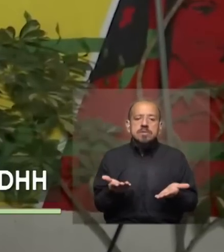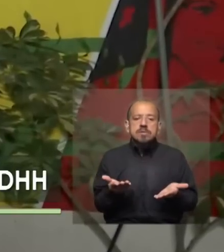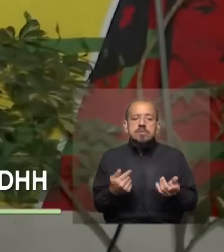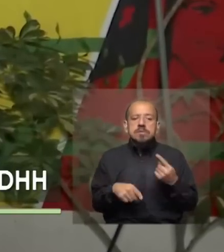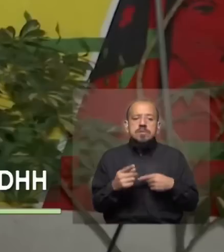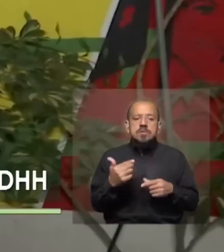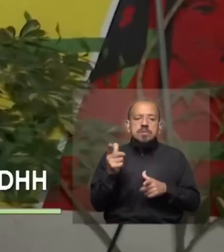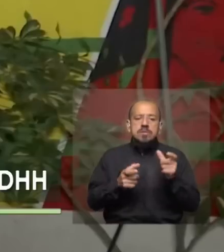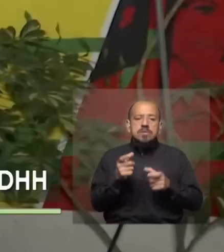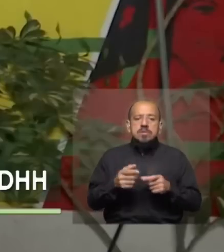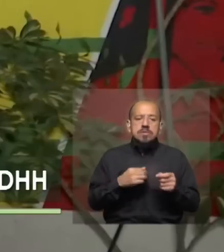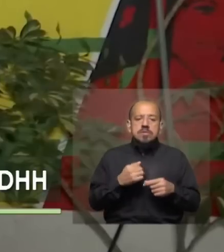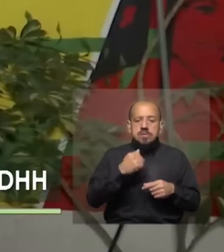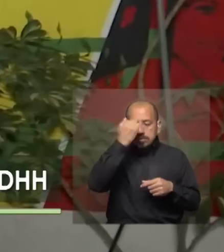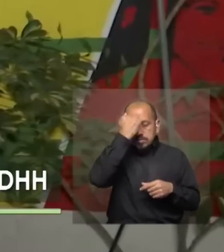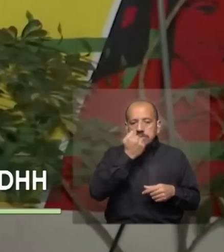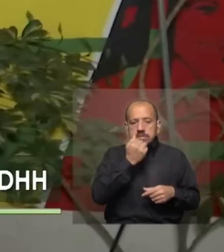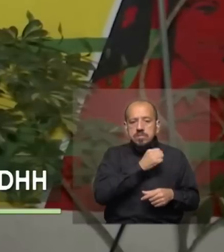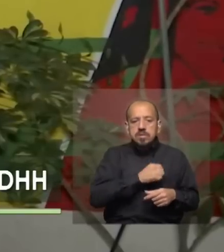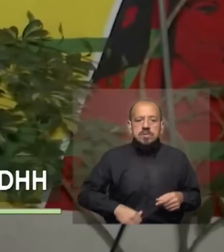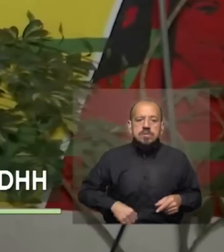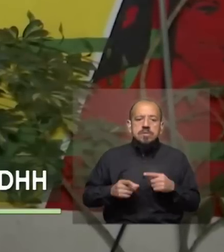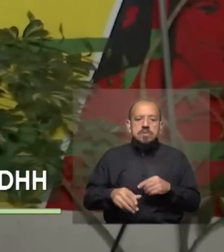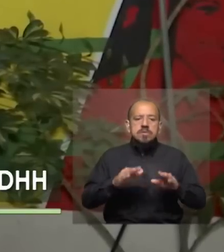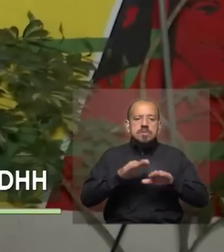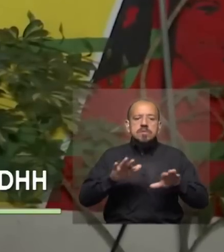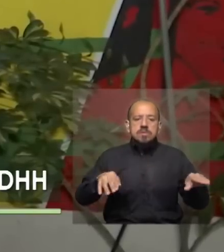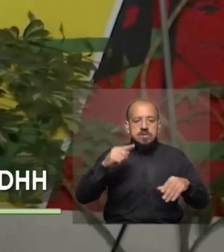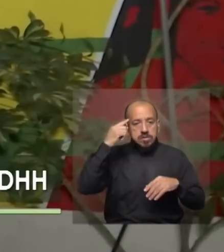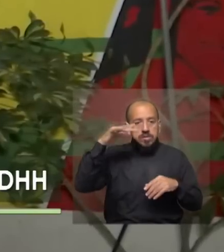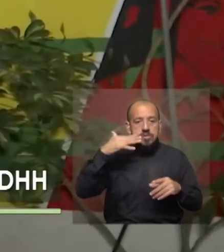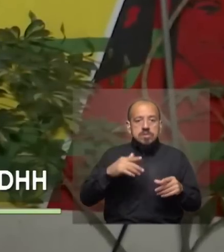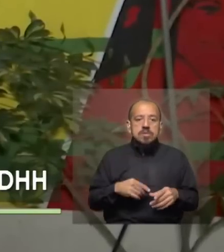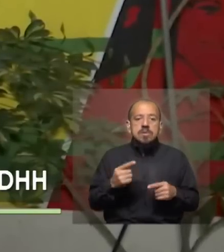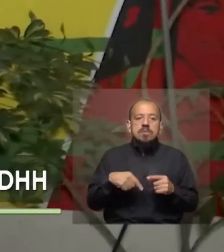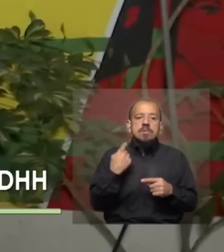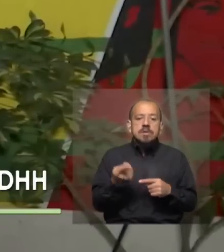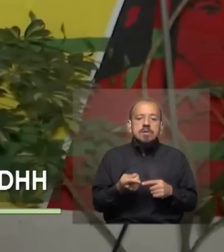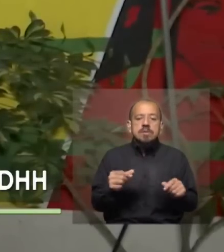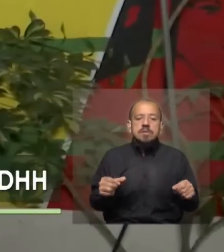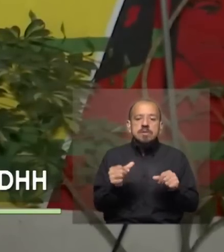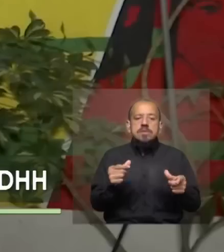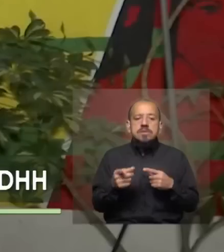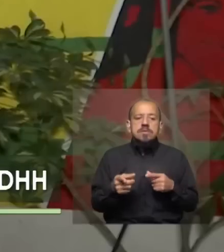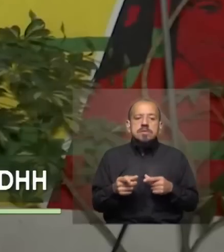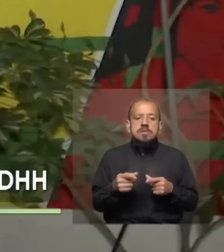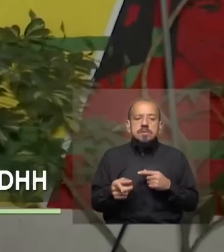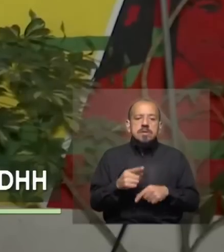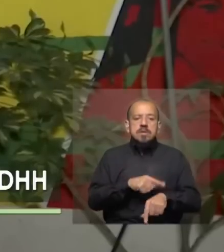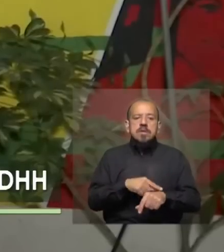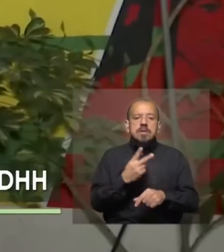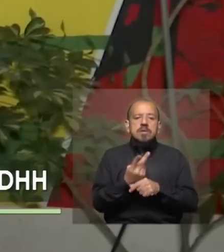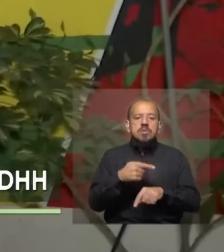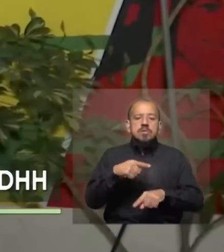otras víctimas del terrorismo de estado no solo adultos sino niños y adolescentes en este caso mañana van a estar haciendo una movilización que va a salir a las